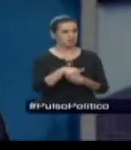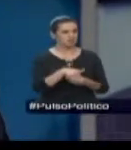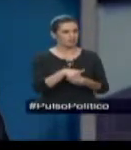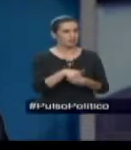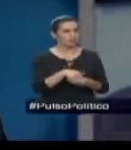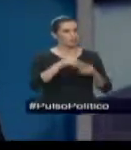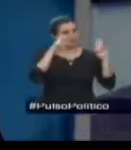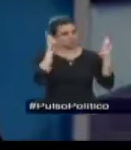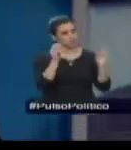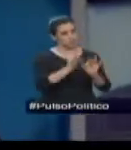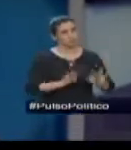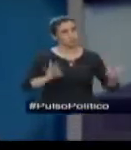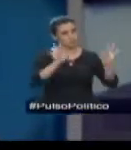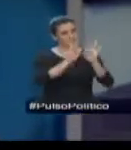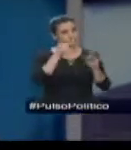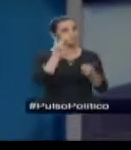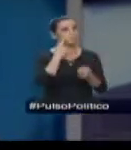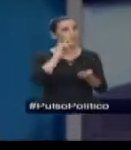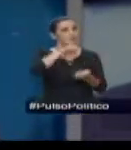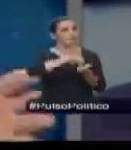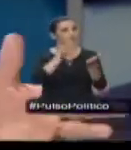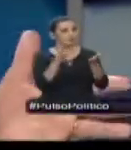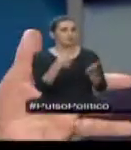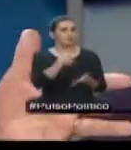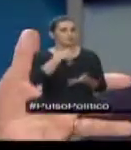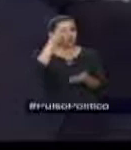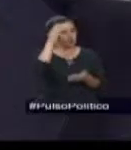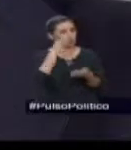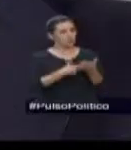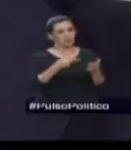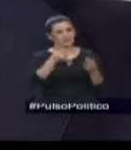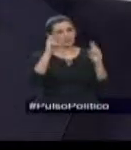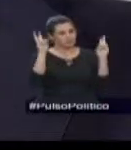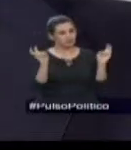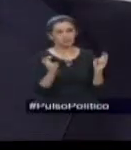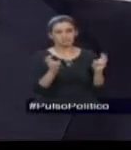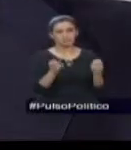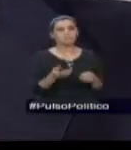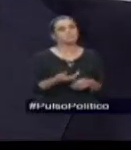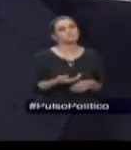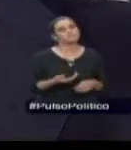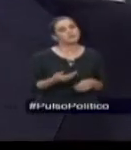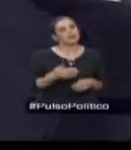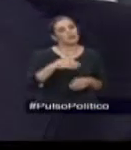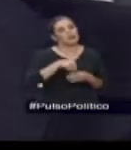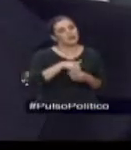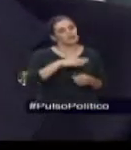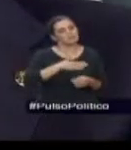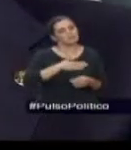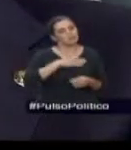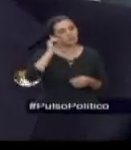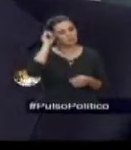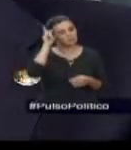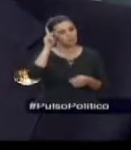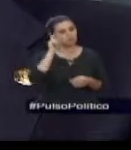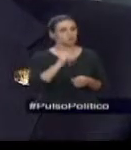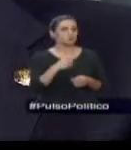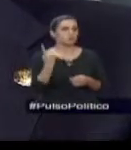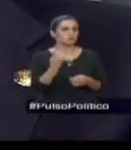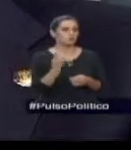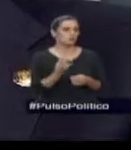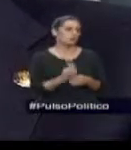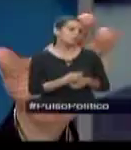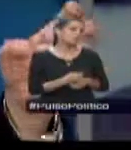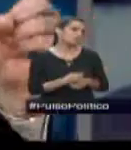importancia ciudadana y yo creo que este es un tema que a mi juicio lo que está haciendo es poner una especie de